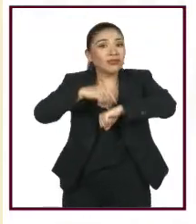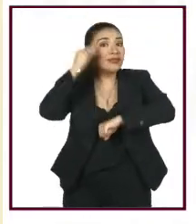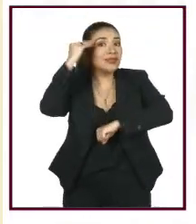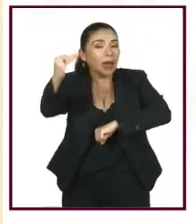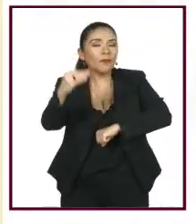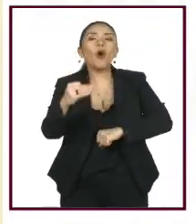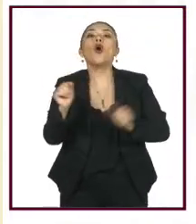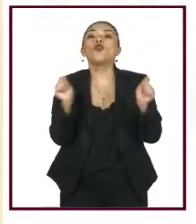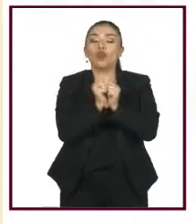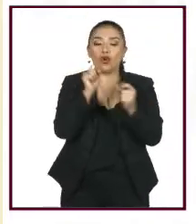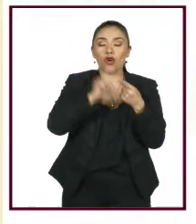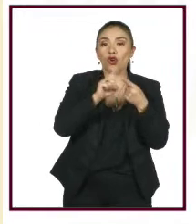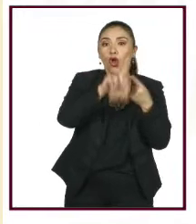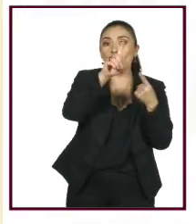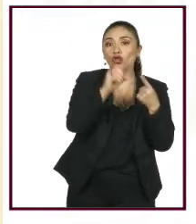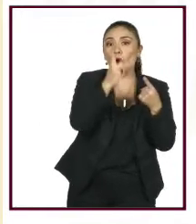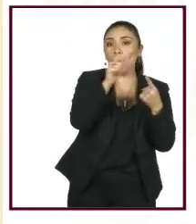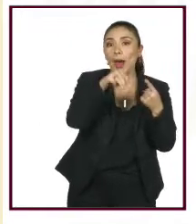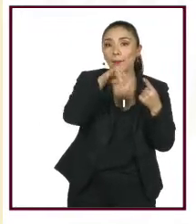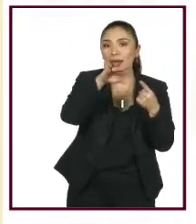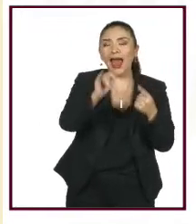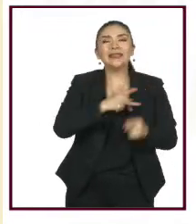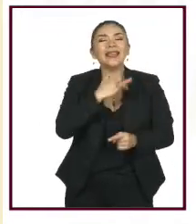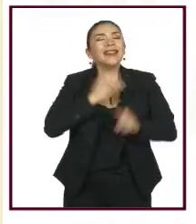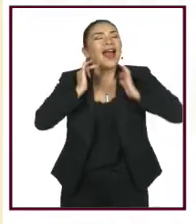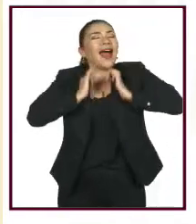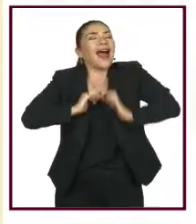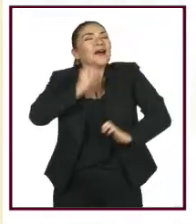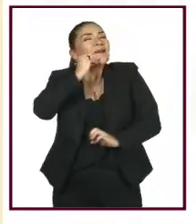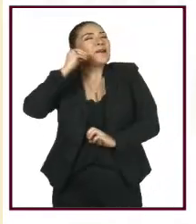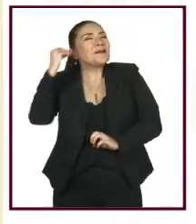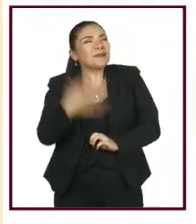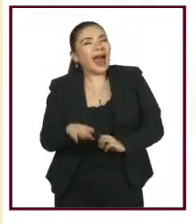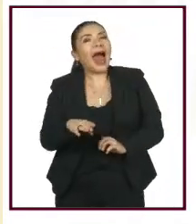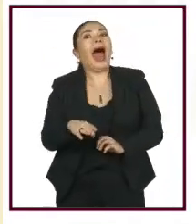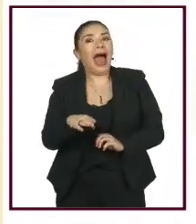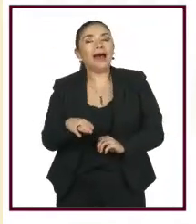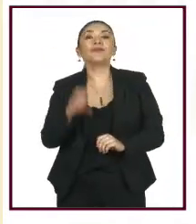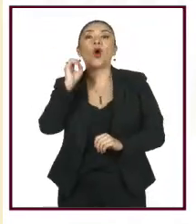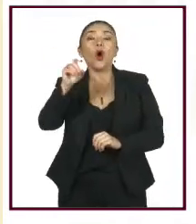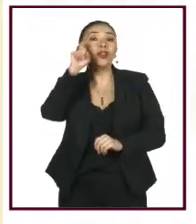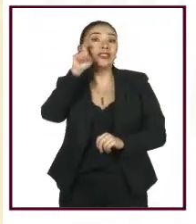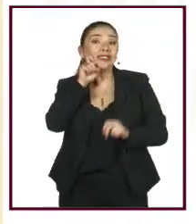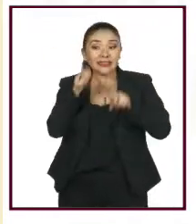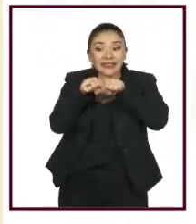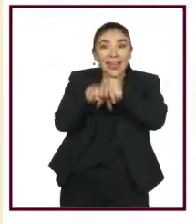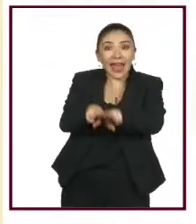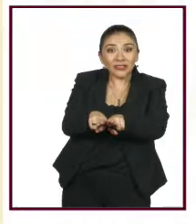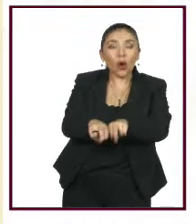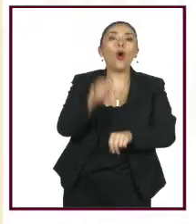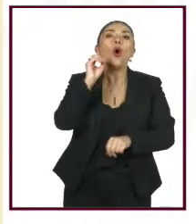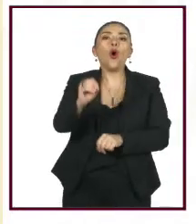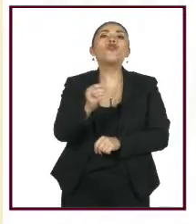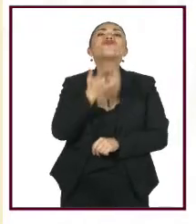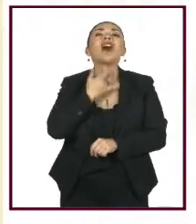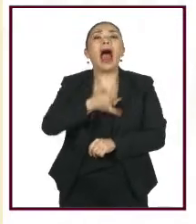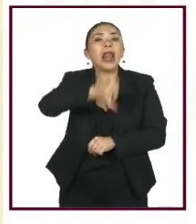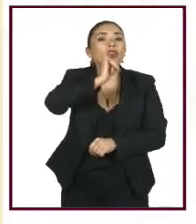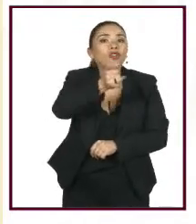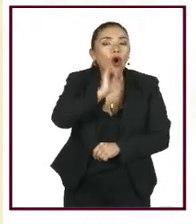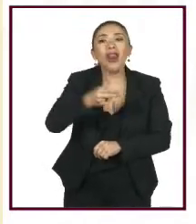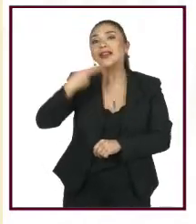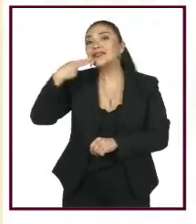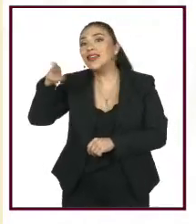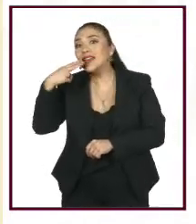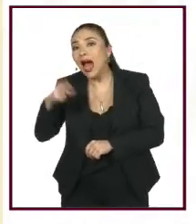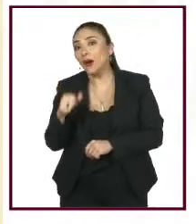y de sensación de satisfacción. El sexo también, el alcohol, la nicotina, la morfina,